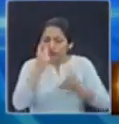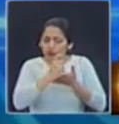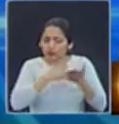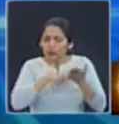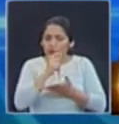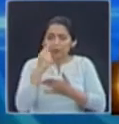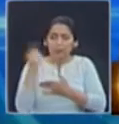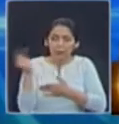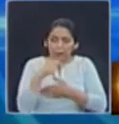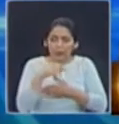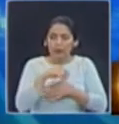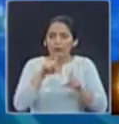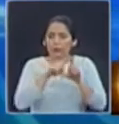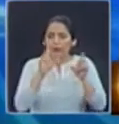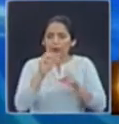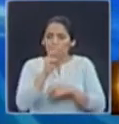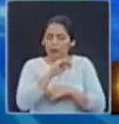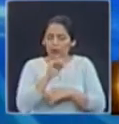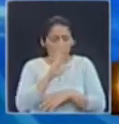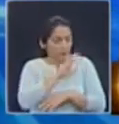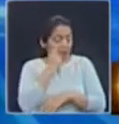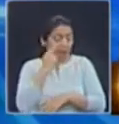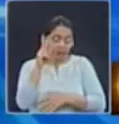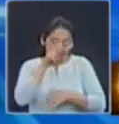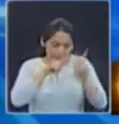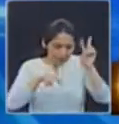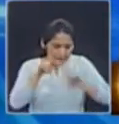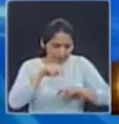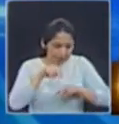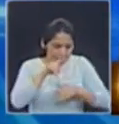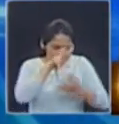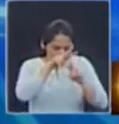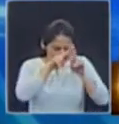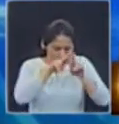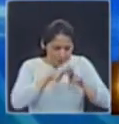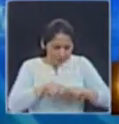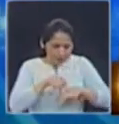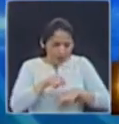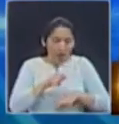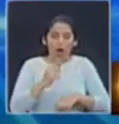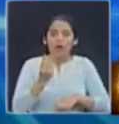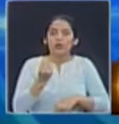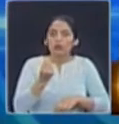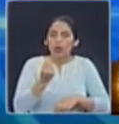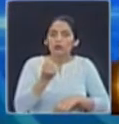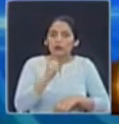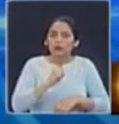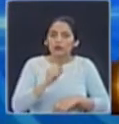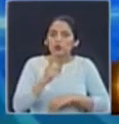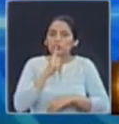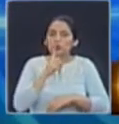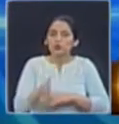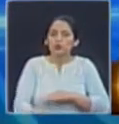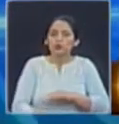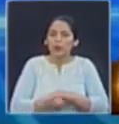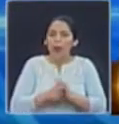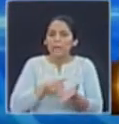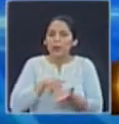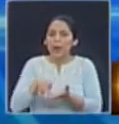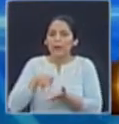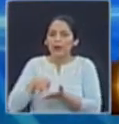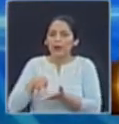con tres auditorías, que habían pagos hechos a funcionarios públicos de manera fraudulenta. Eso para poder